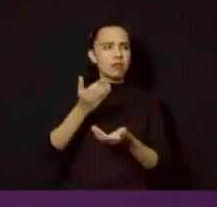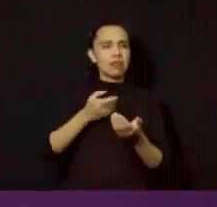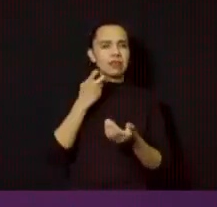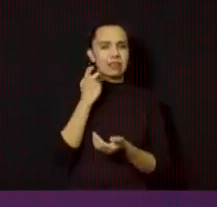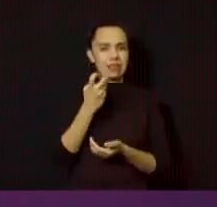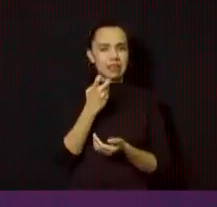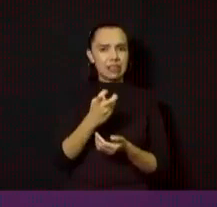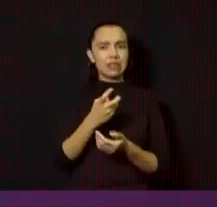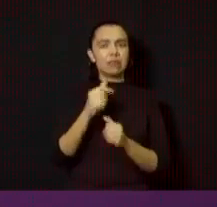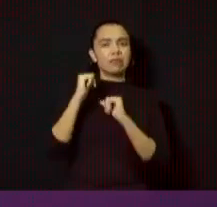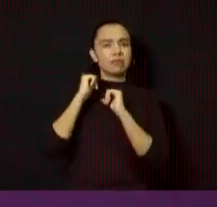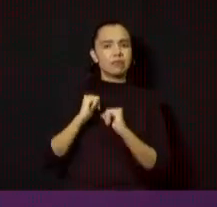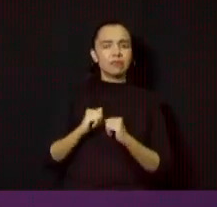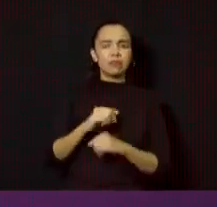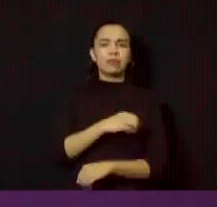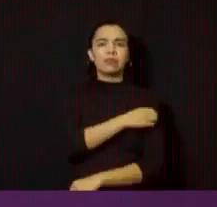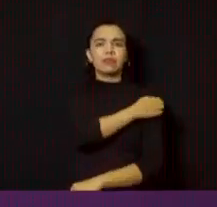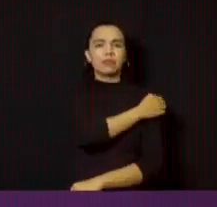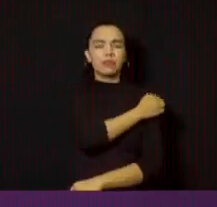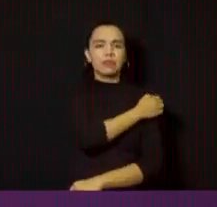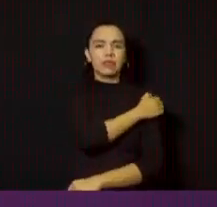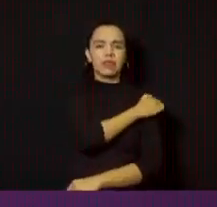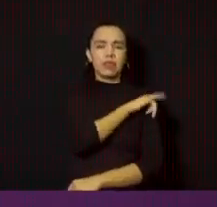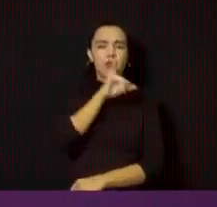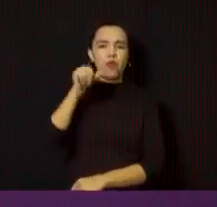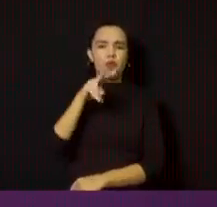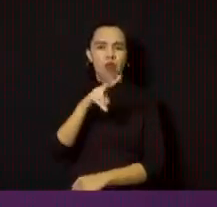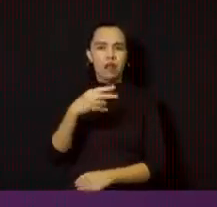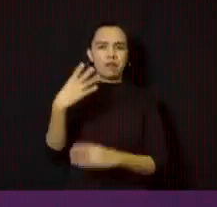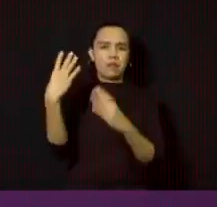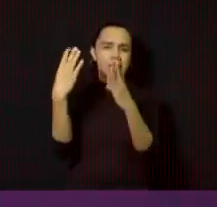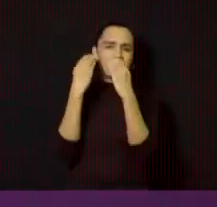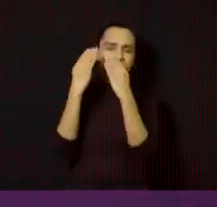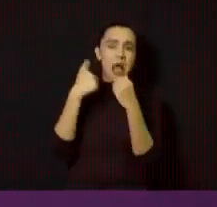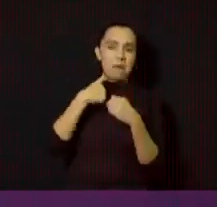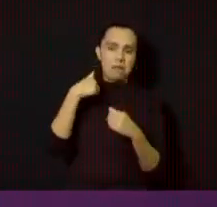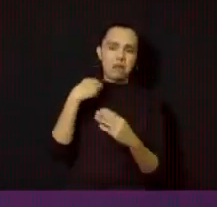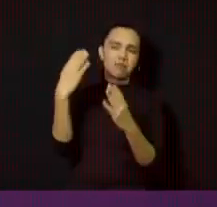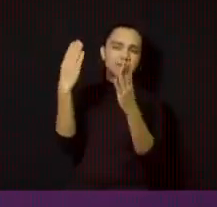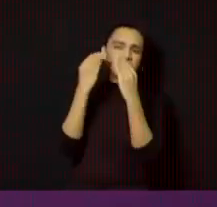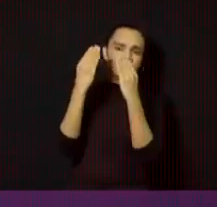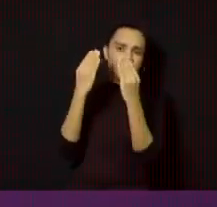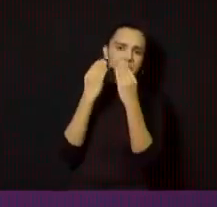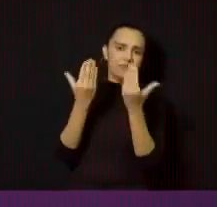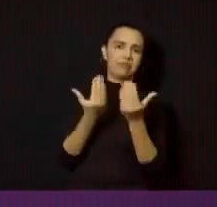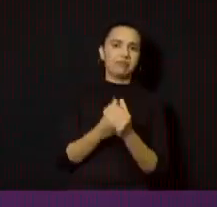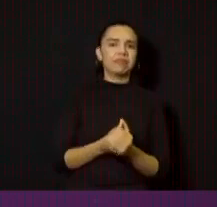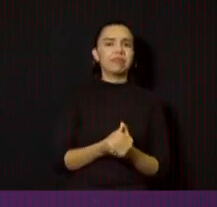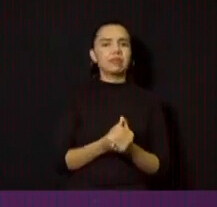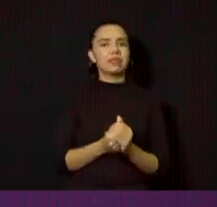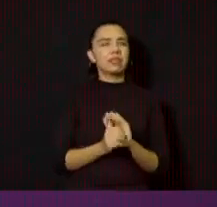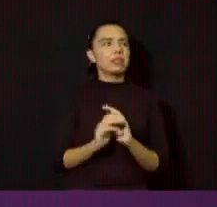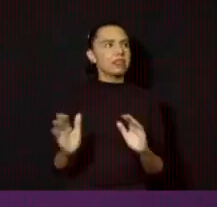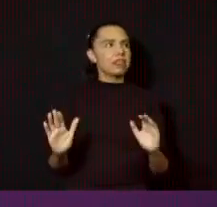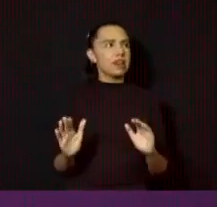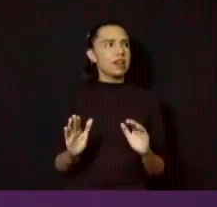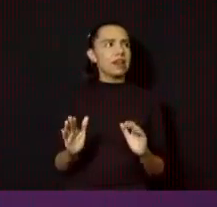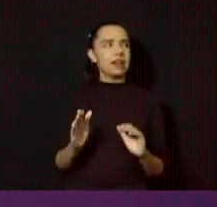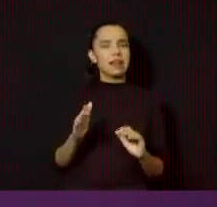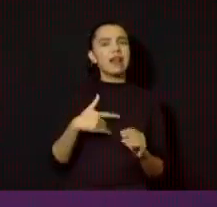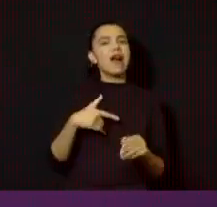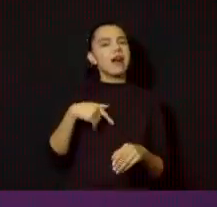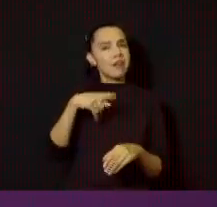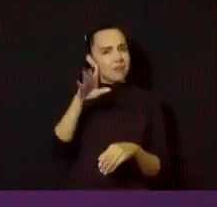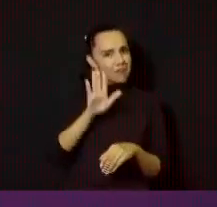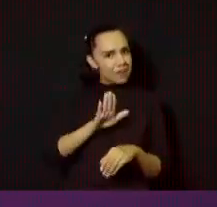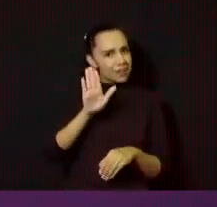los principios que nos enseñó Jorge Vergara, o que a mí me enseñó desde un principio, aunque ya me echaste de cabeza que me